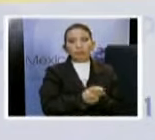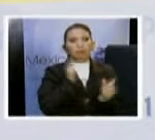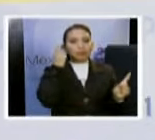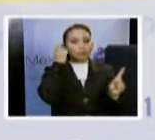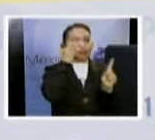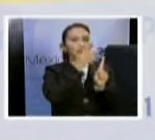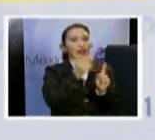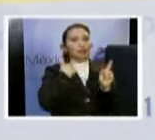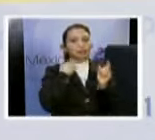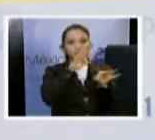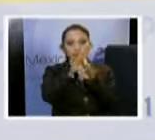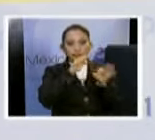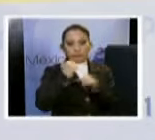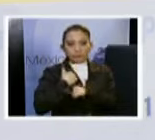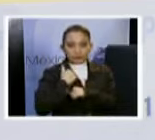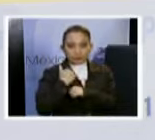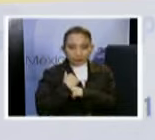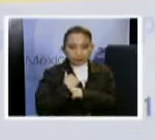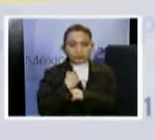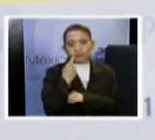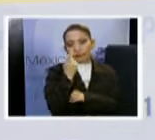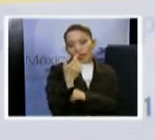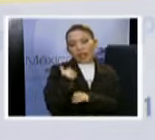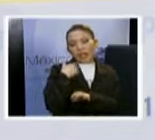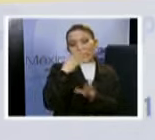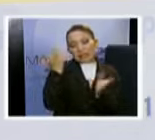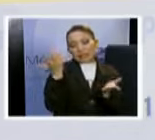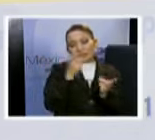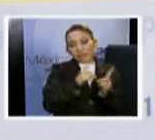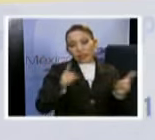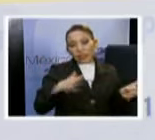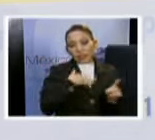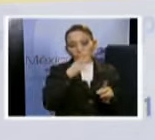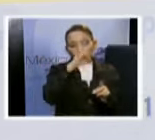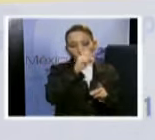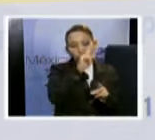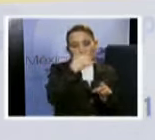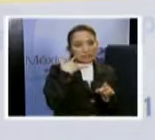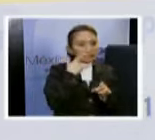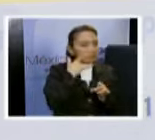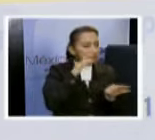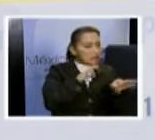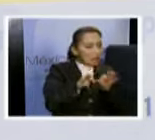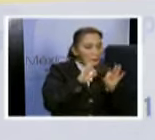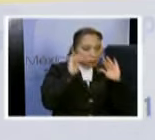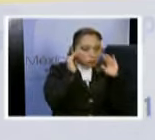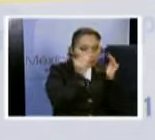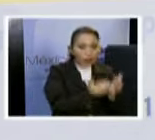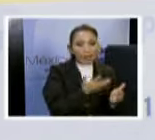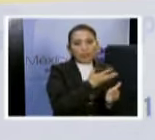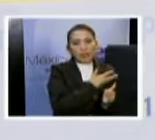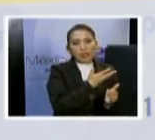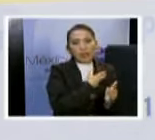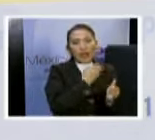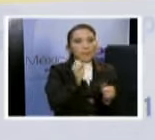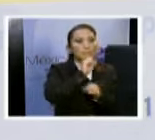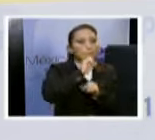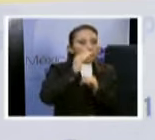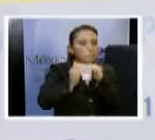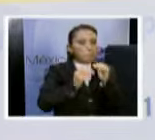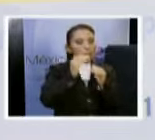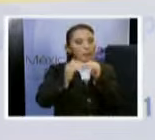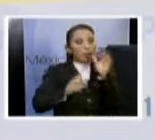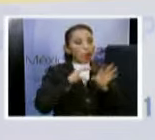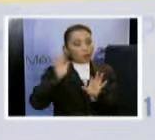función consular en Canadá, ahí desarrollamos los consulados una intensa labor orientada a atender una población creciente